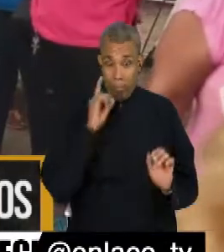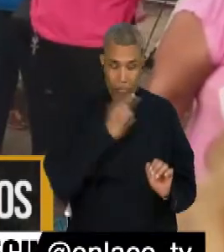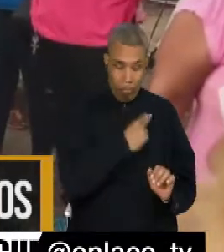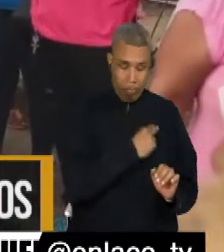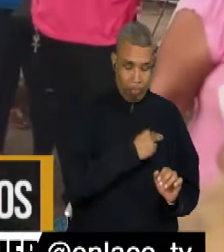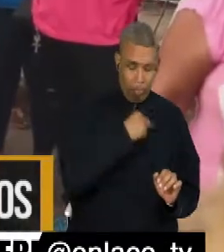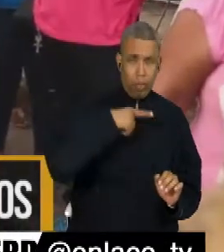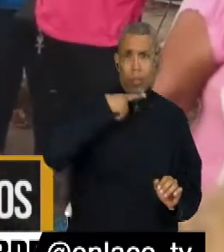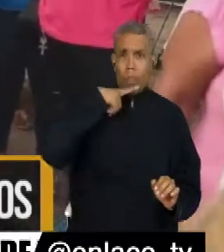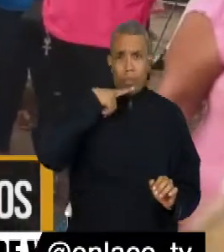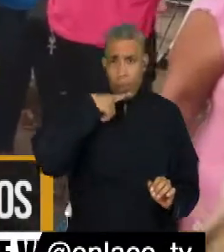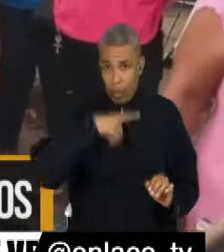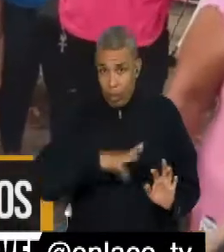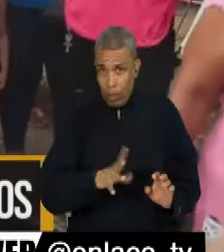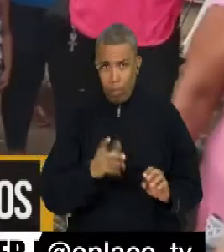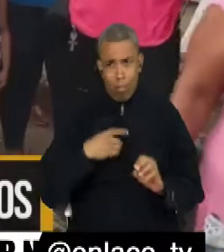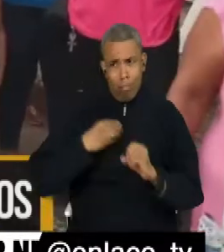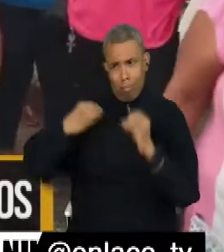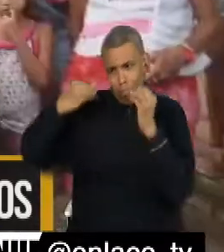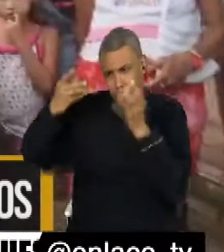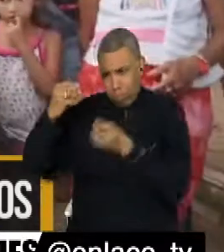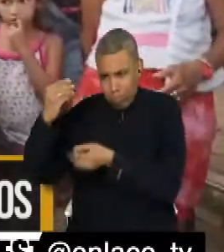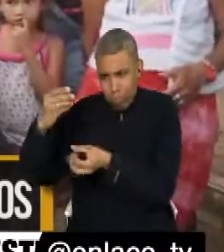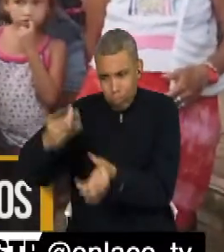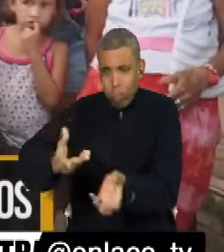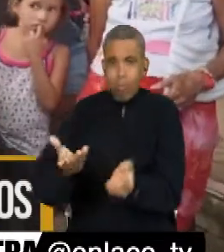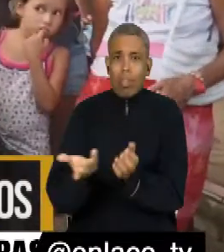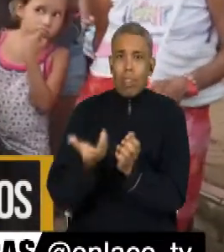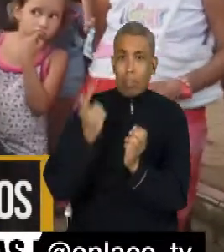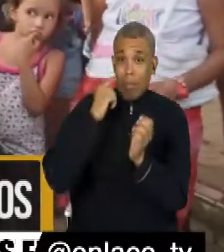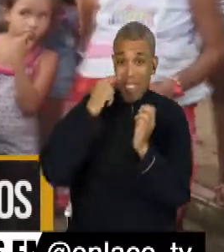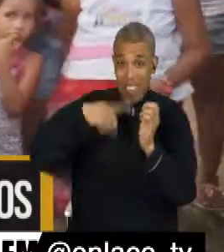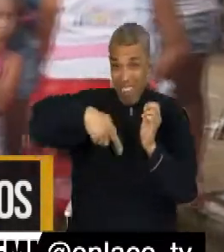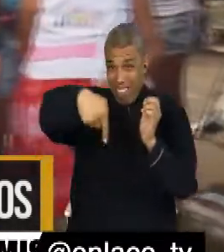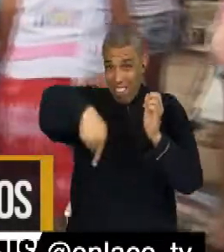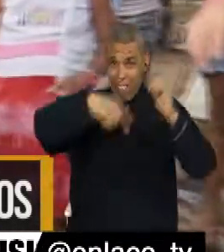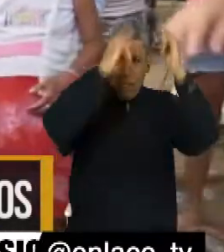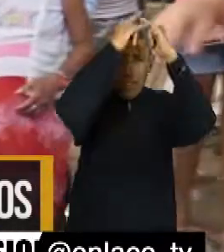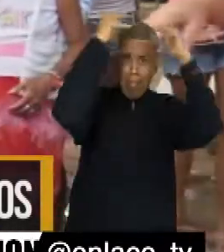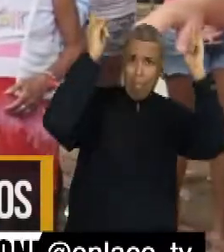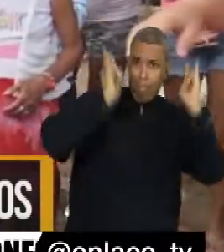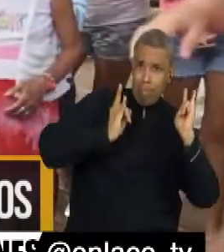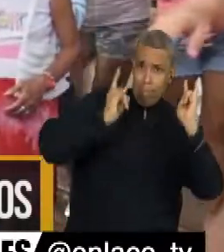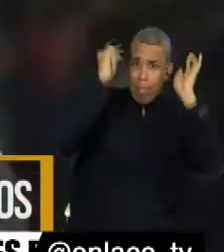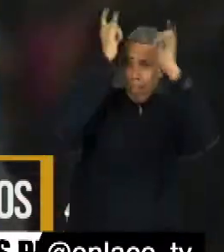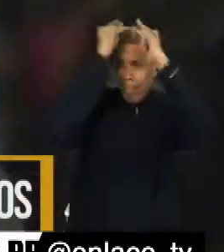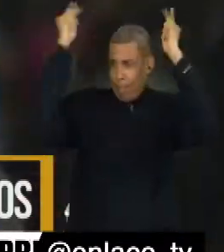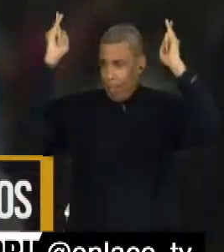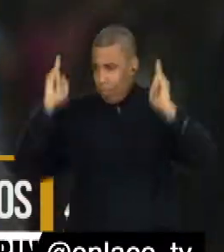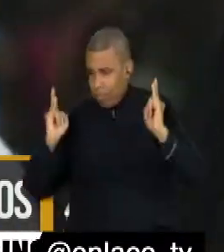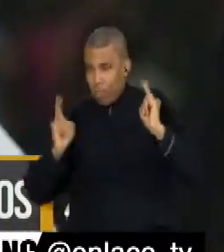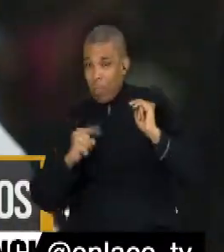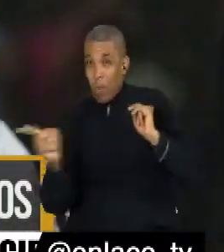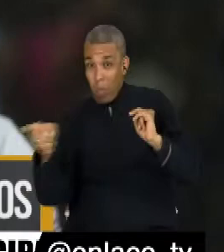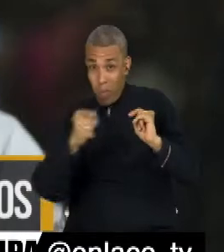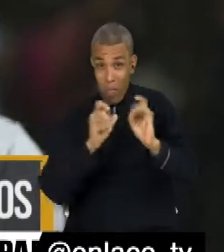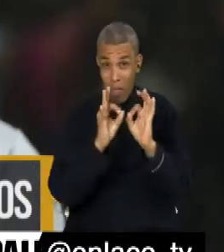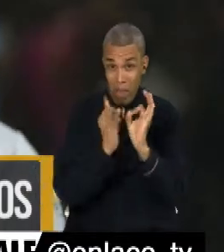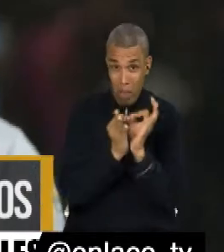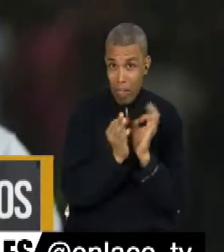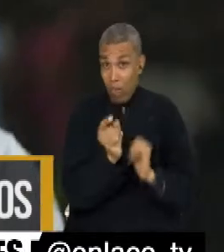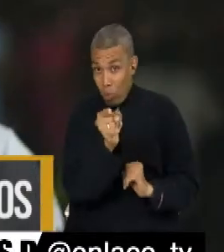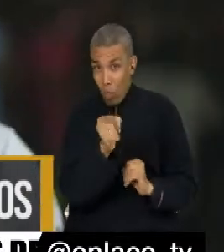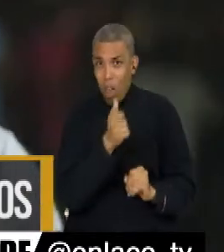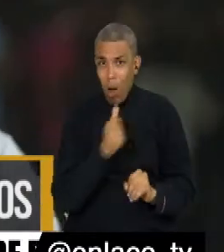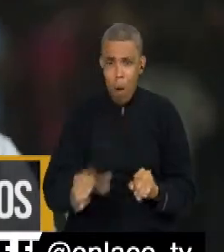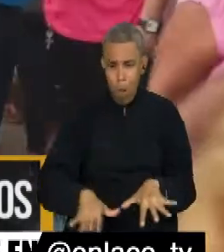Civil se han instalado unas carpas donde esas familias que han sido afectadas pueden venir y les van a